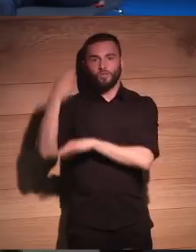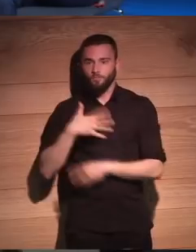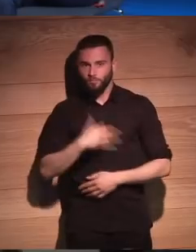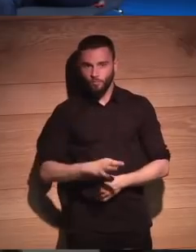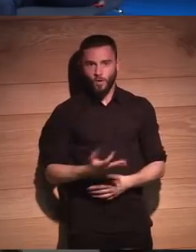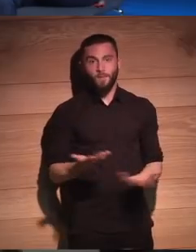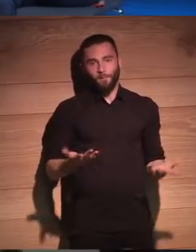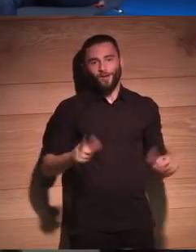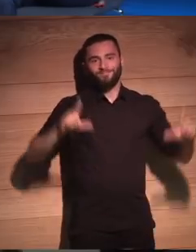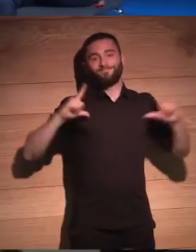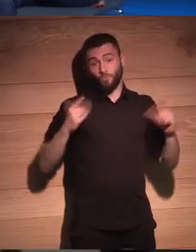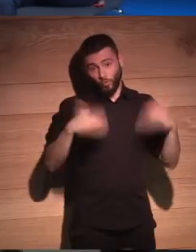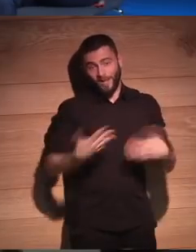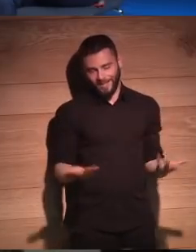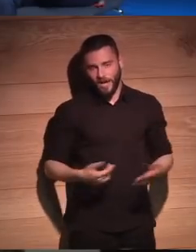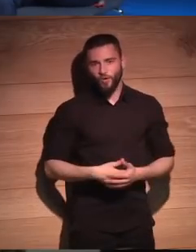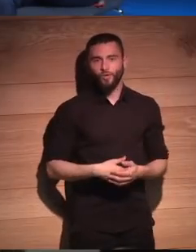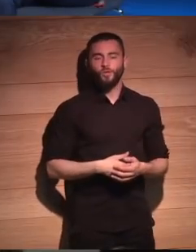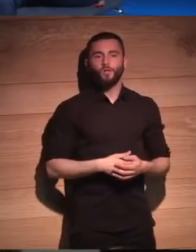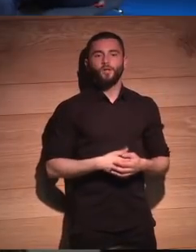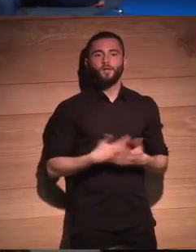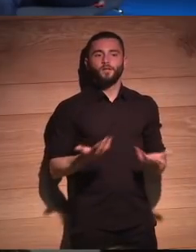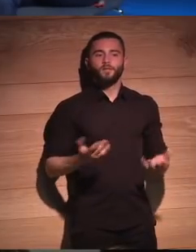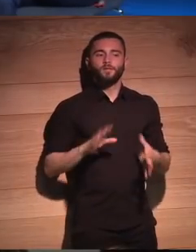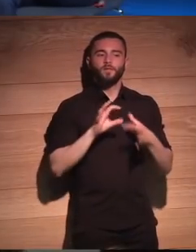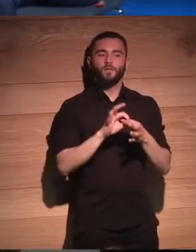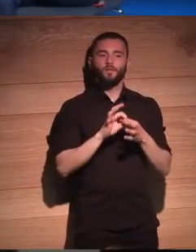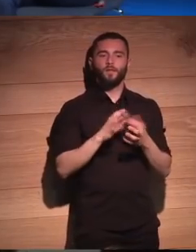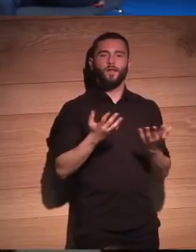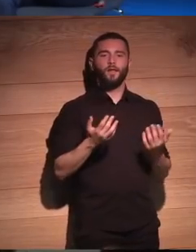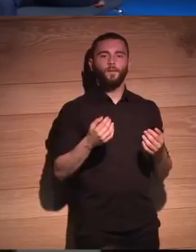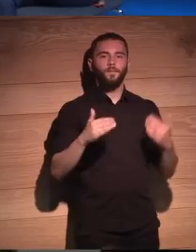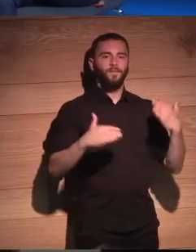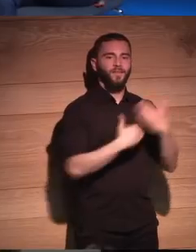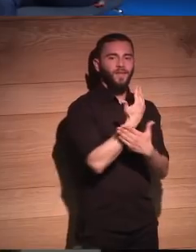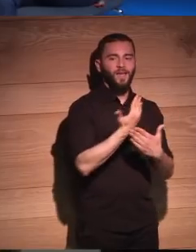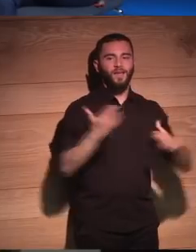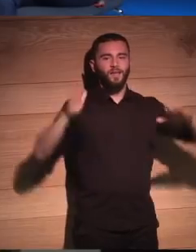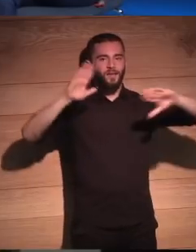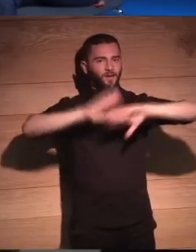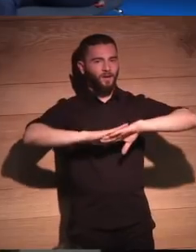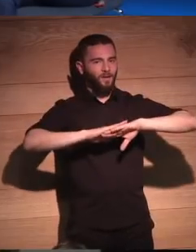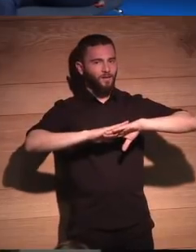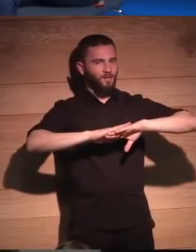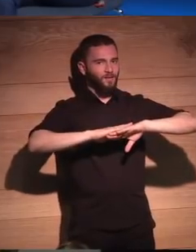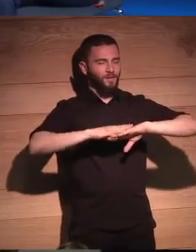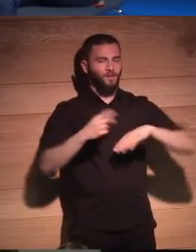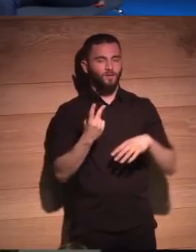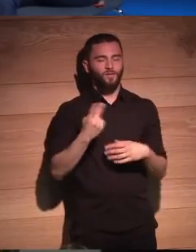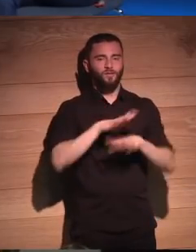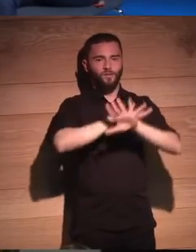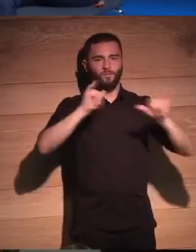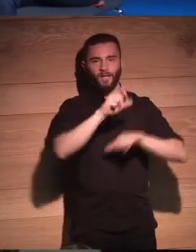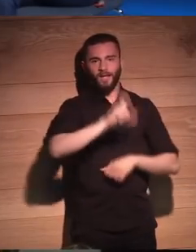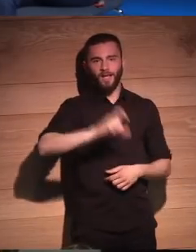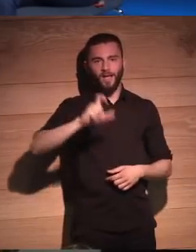el personaje? ¿La bipolaridad del día y de la noche? Siempre los Vengadores, digamos, al